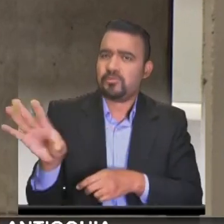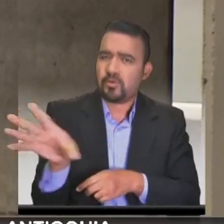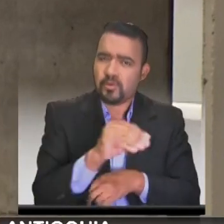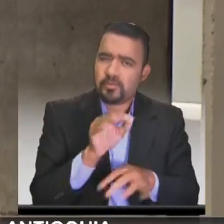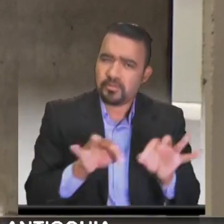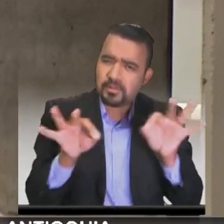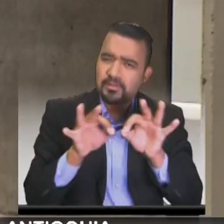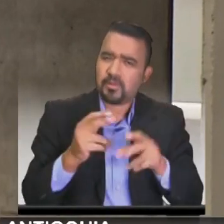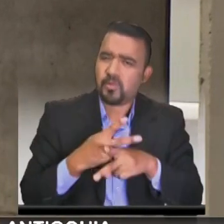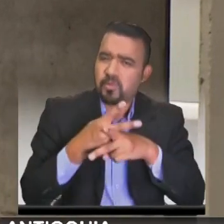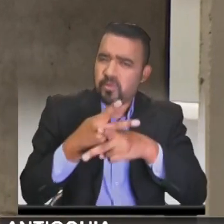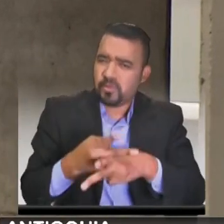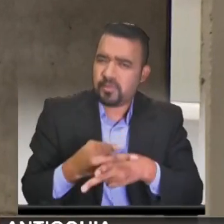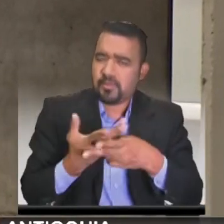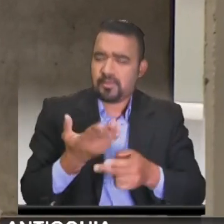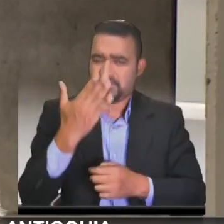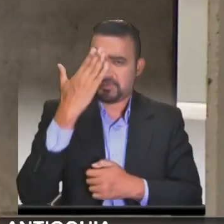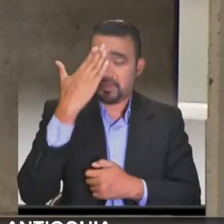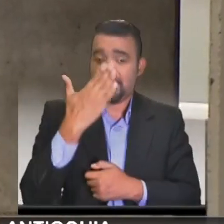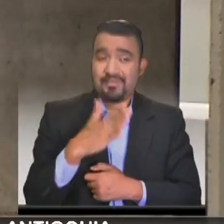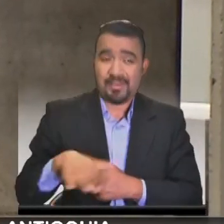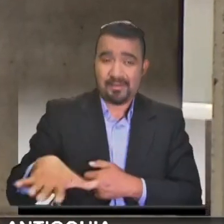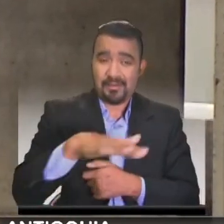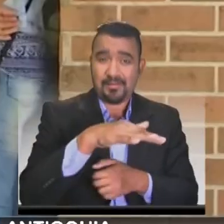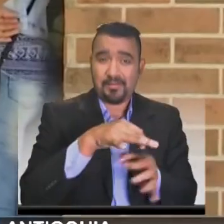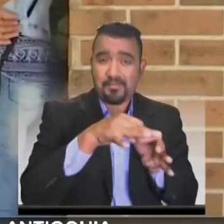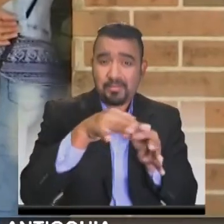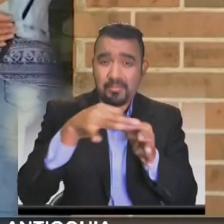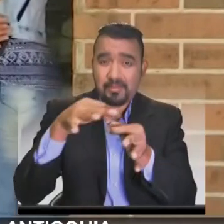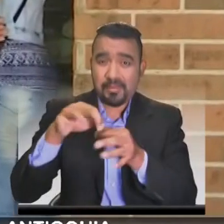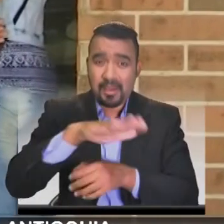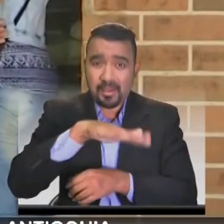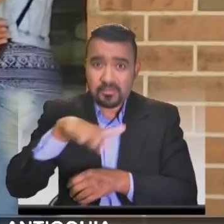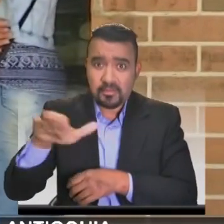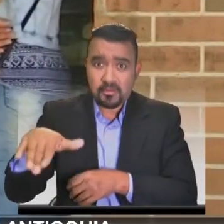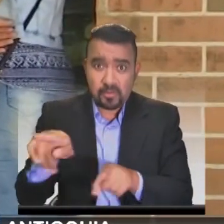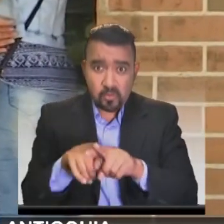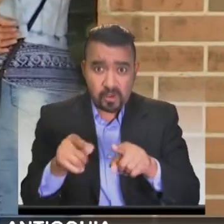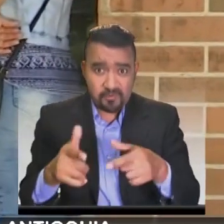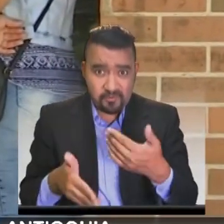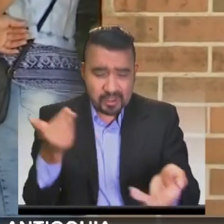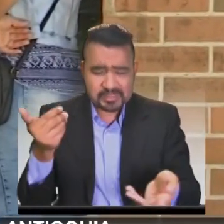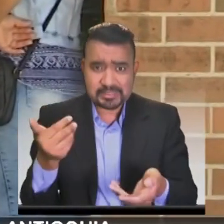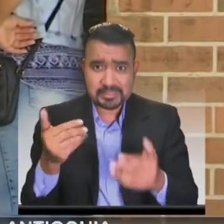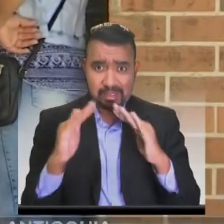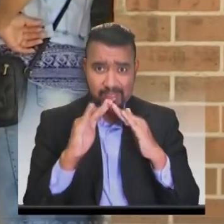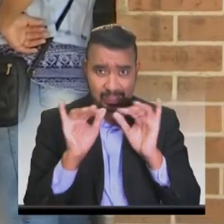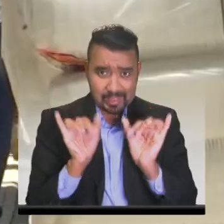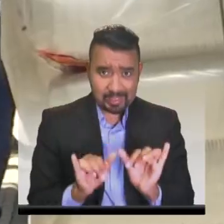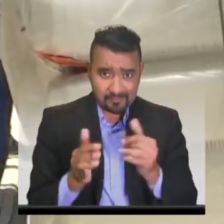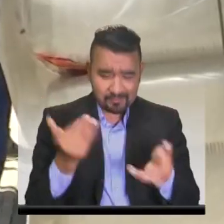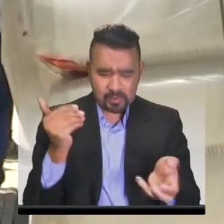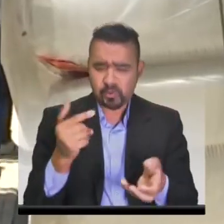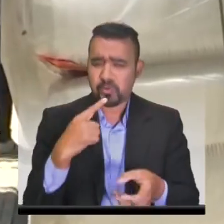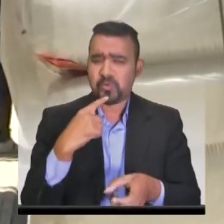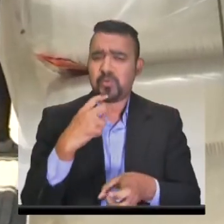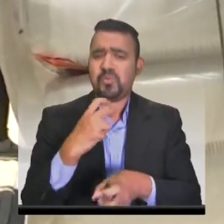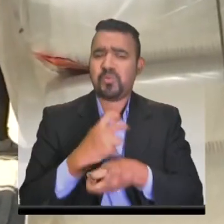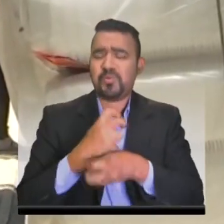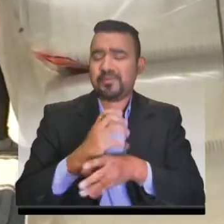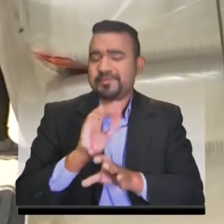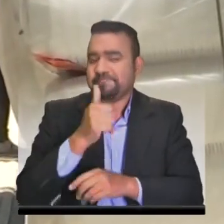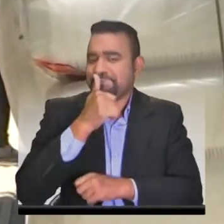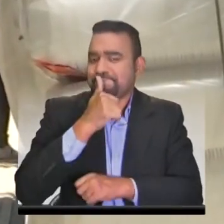hacemos. Para los antioqueños es un sacrificio gigante. Las medidas de control de la economía en el Valle de Aburrá se basan